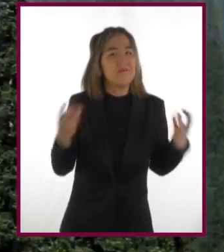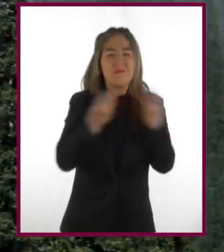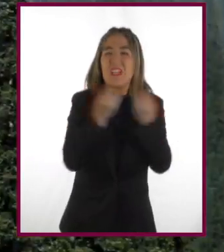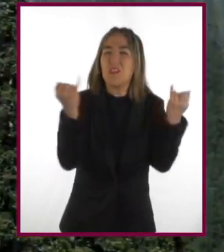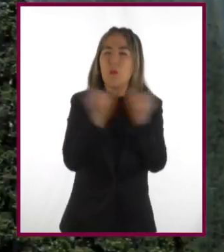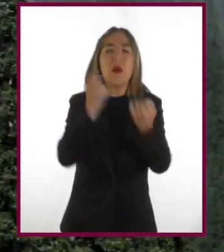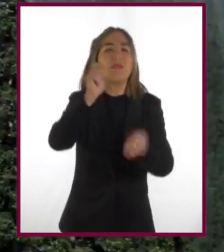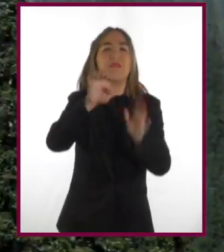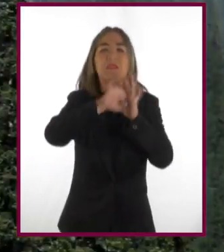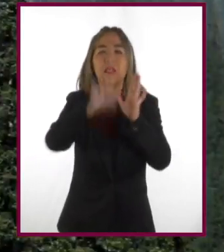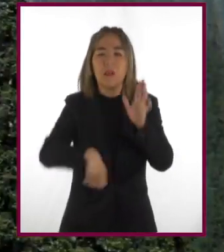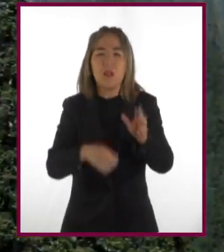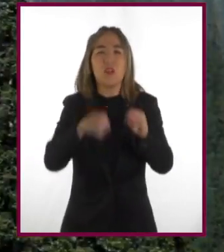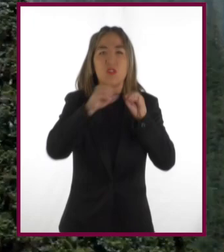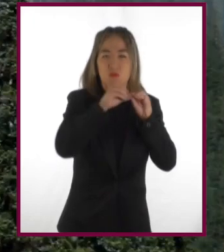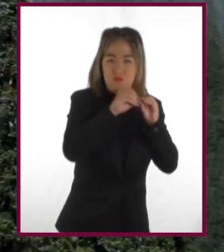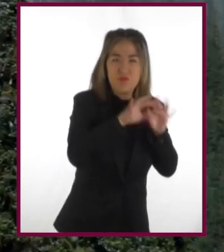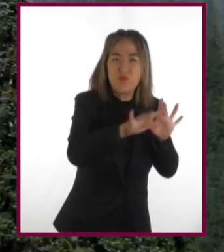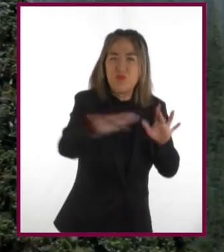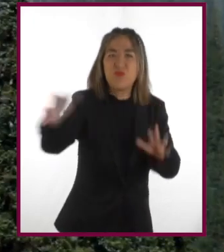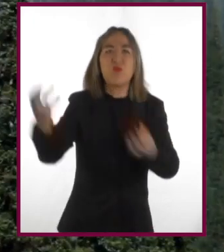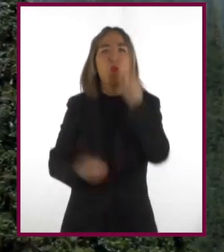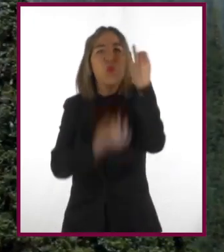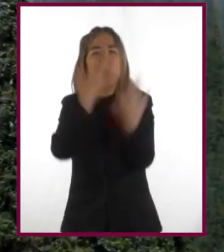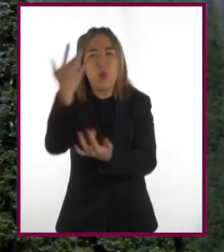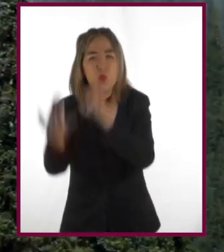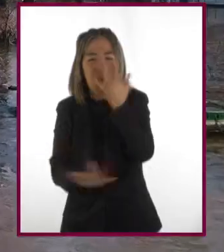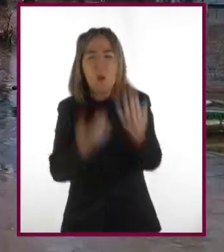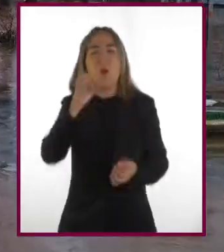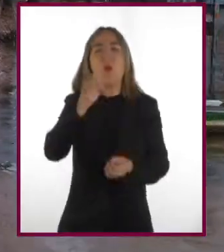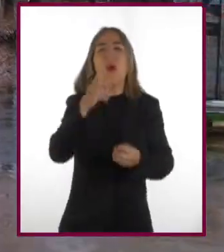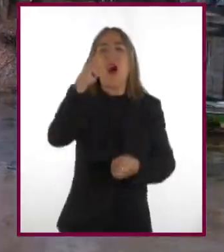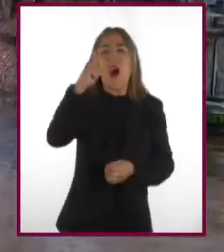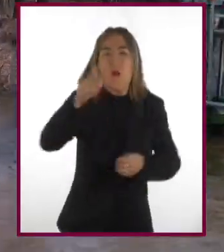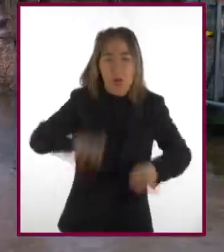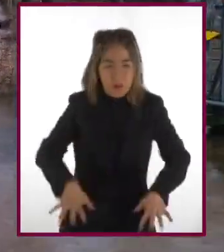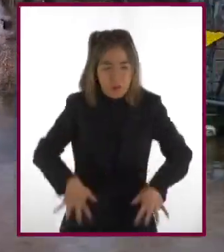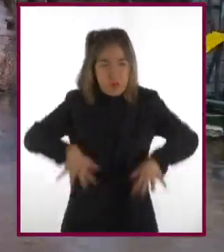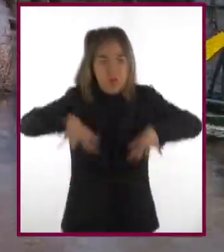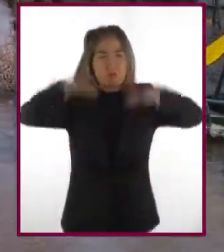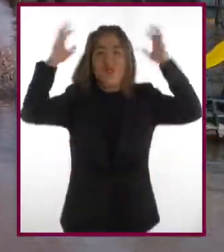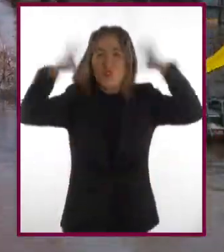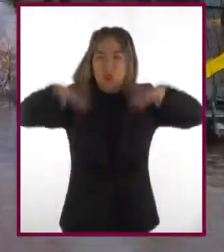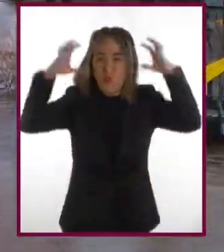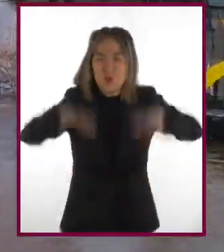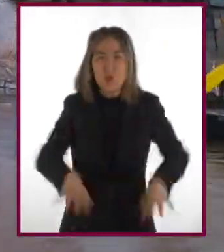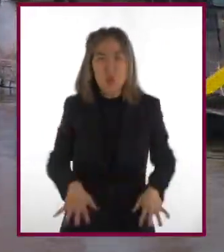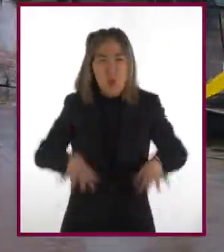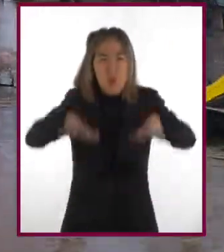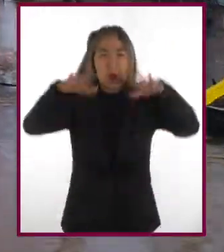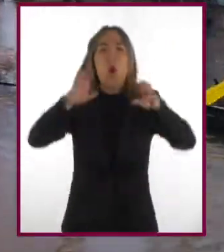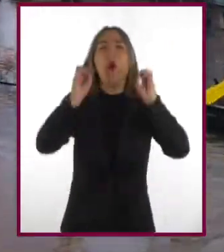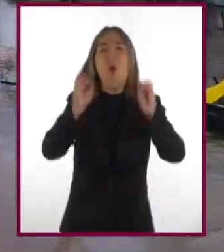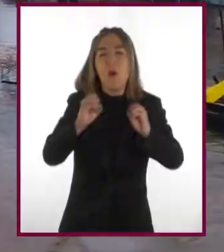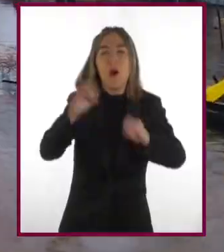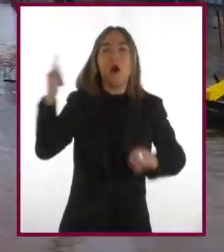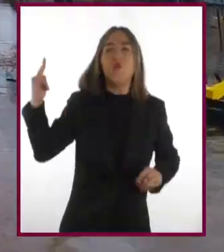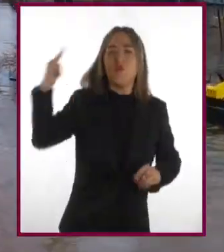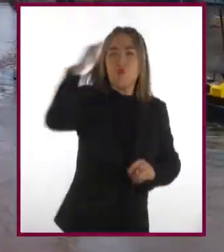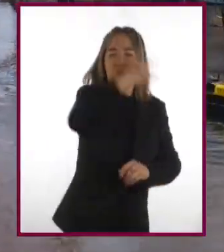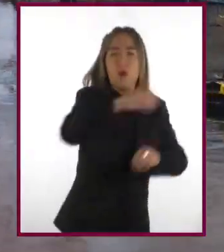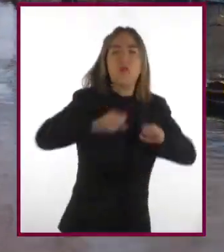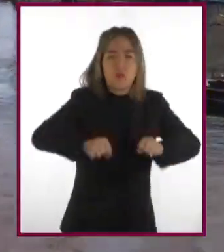en común, como por ejemplo la propagación de un incendio, la trayectoria que seguirá el agua en una inundación o las